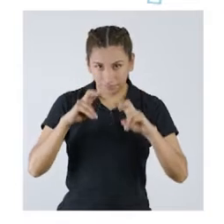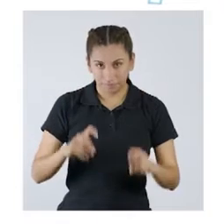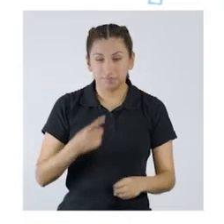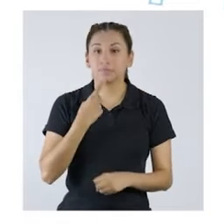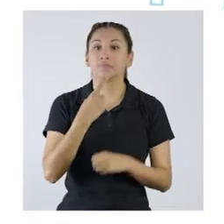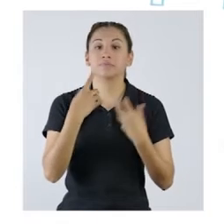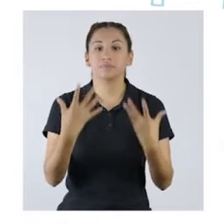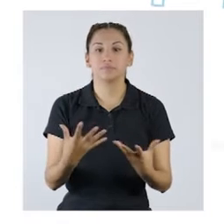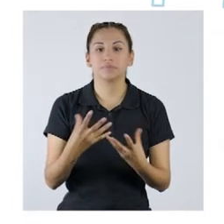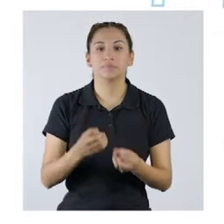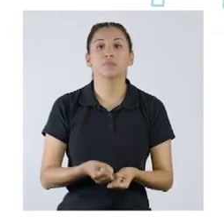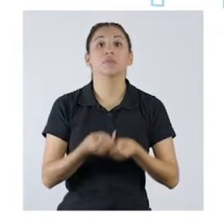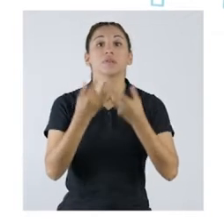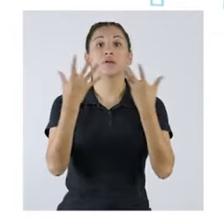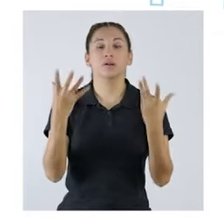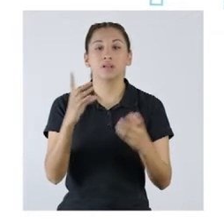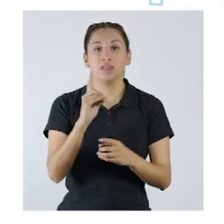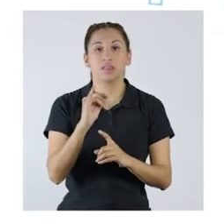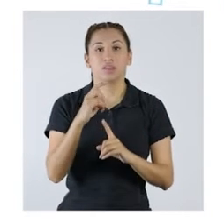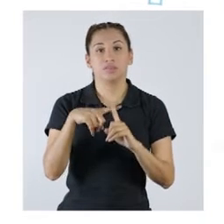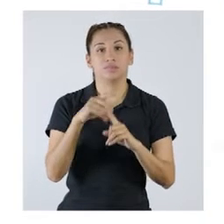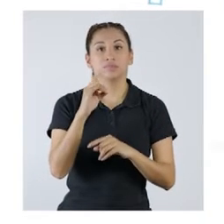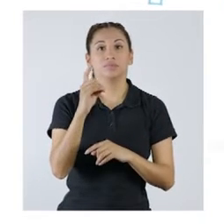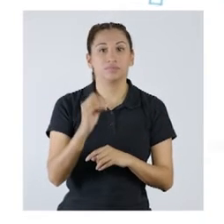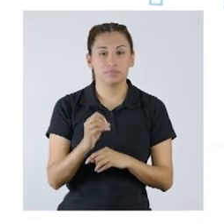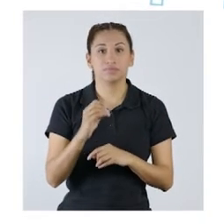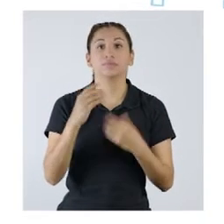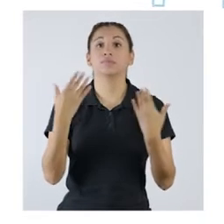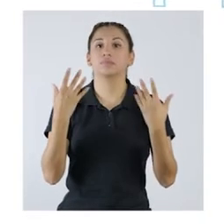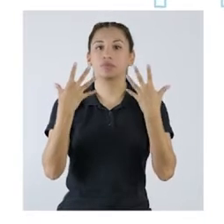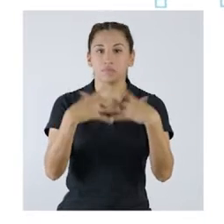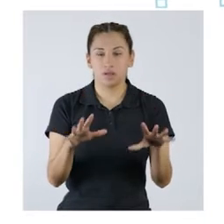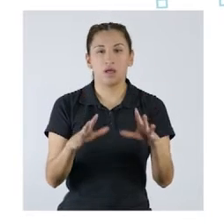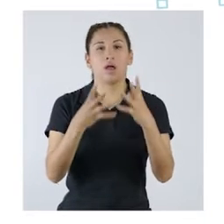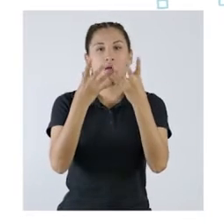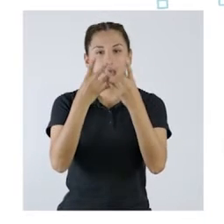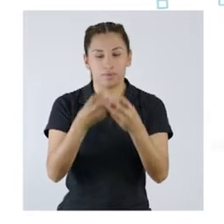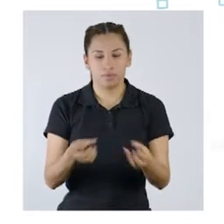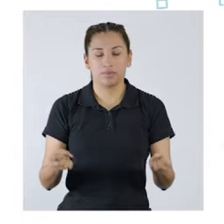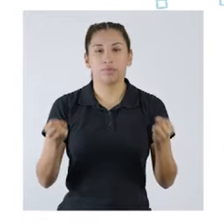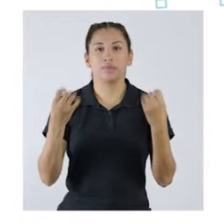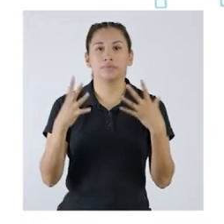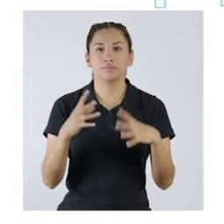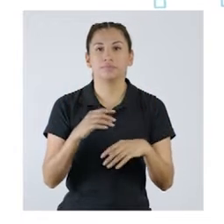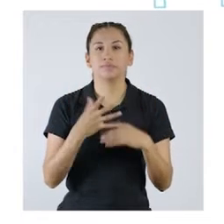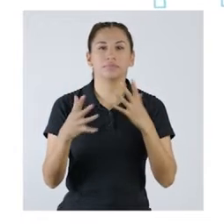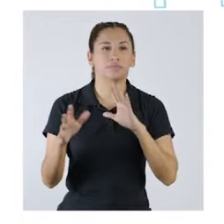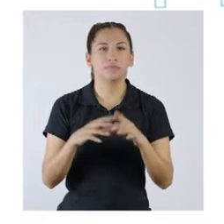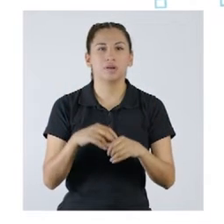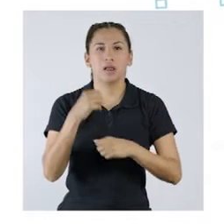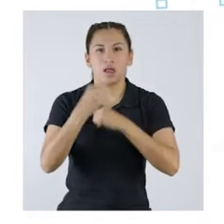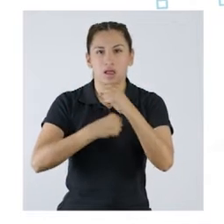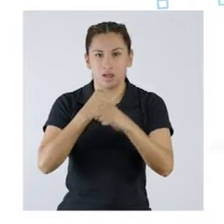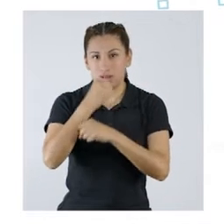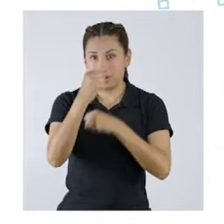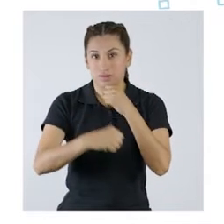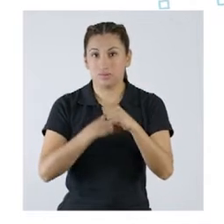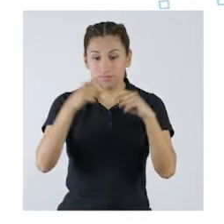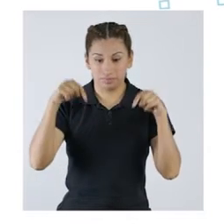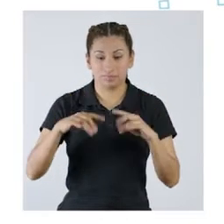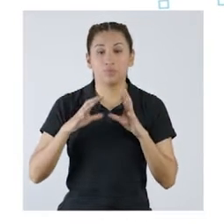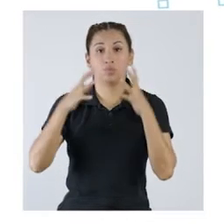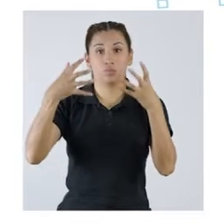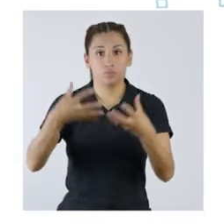investigaciones afirman que la cantidad de dióxido de carbono habría permanecido estable durante siglos en nuestro